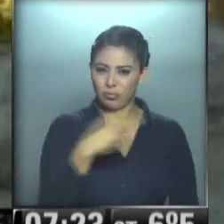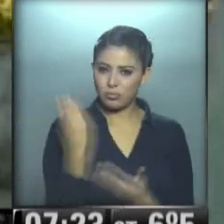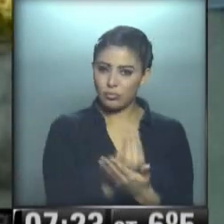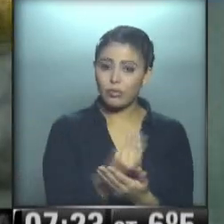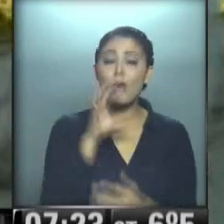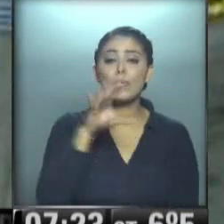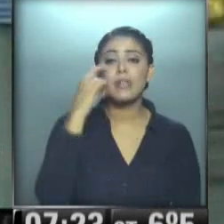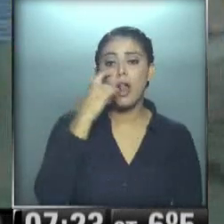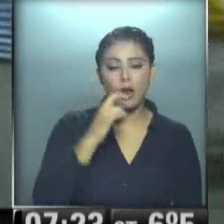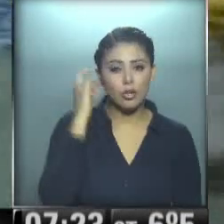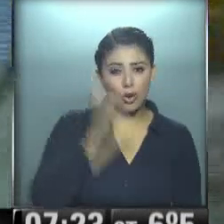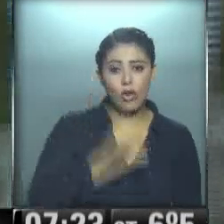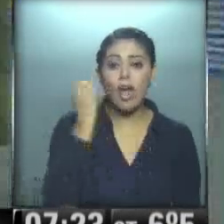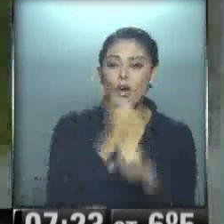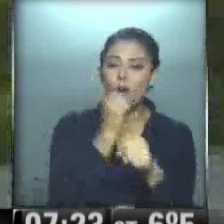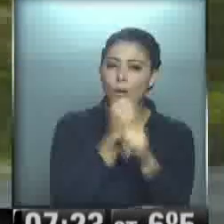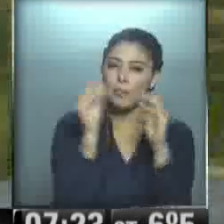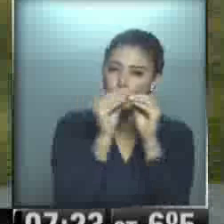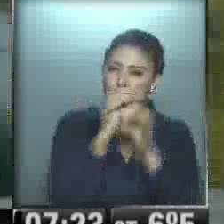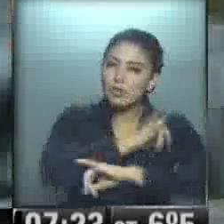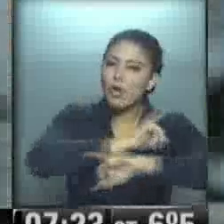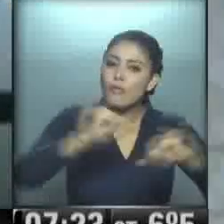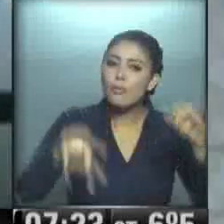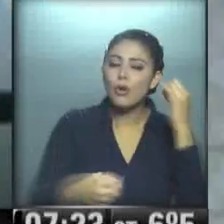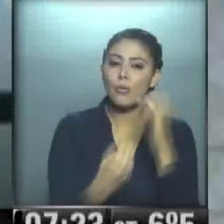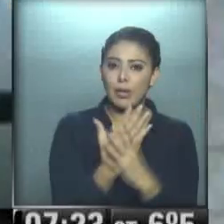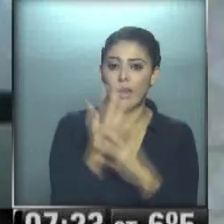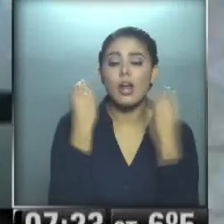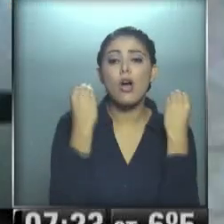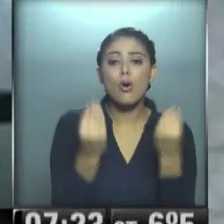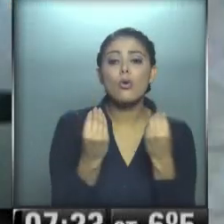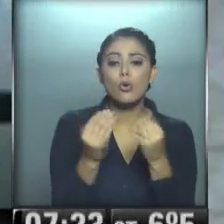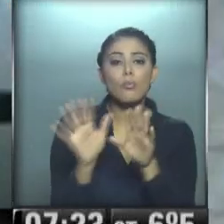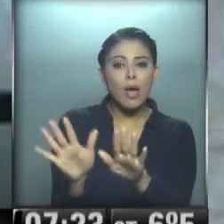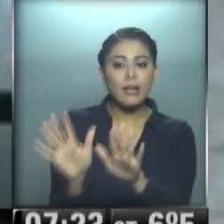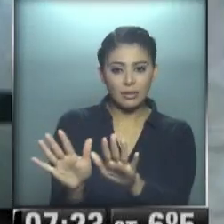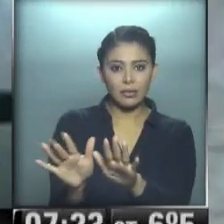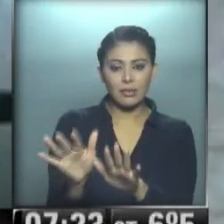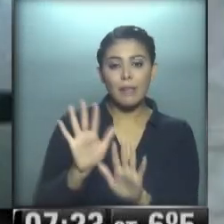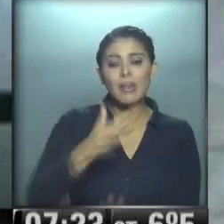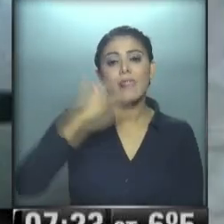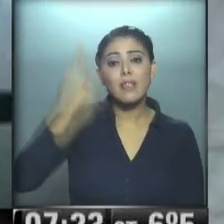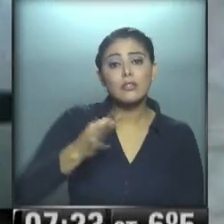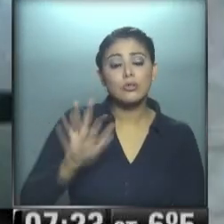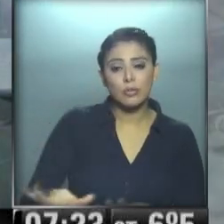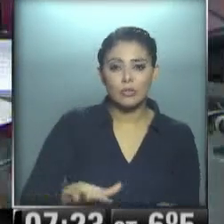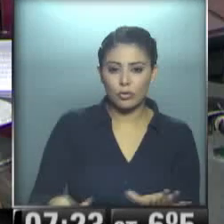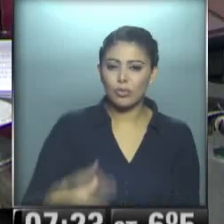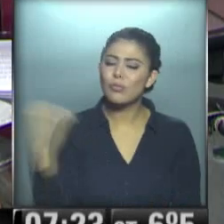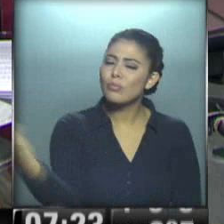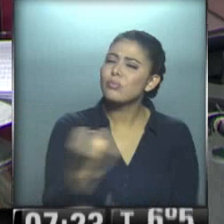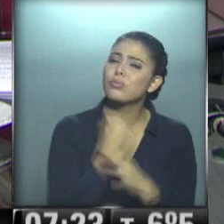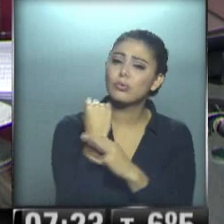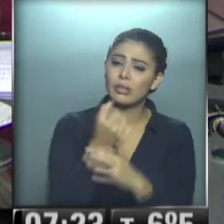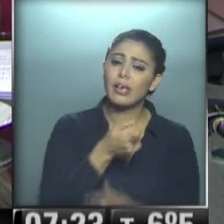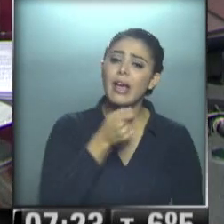un equipo de enviados nos estará informando durante esta mañana cómo se aguarda justamente el veredicto de este caso emblemático,